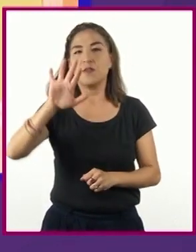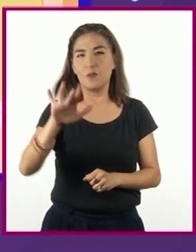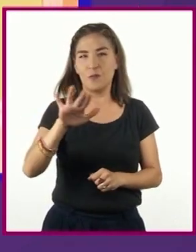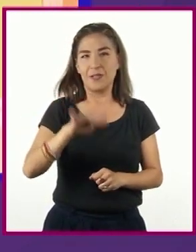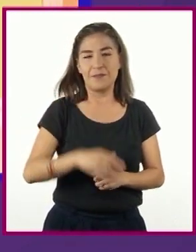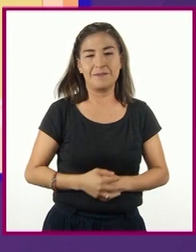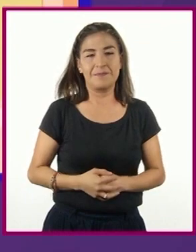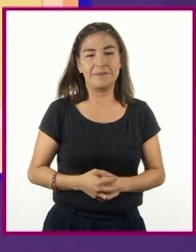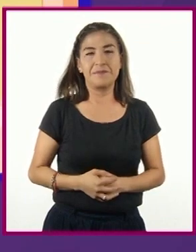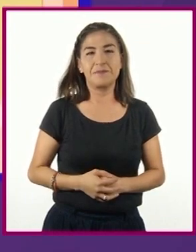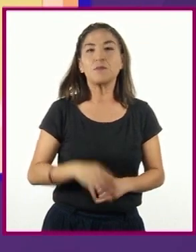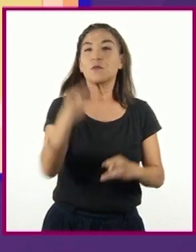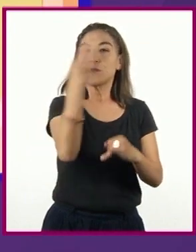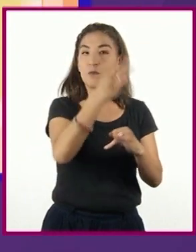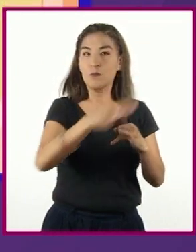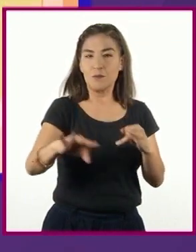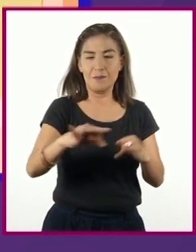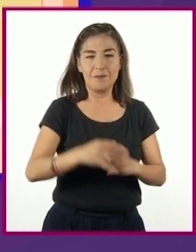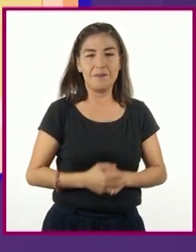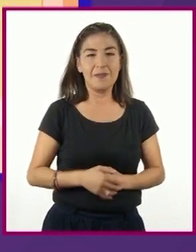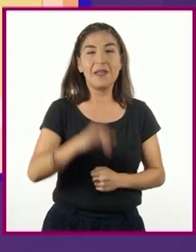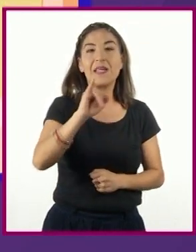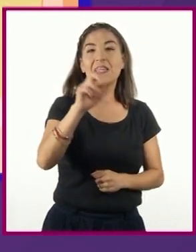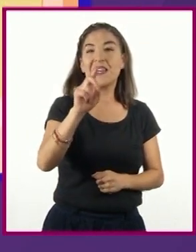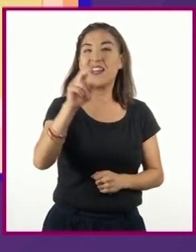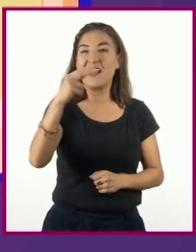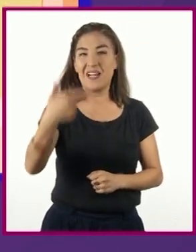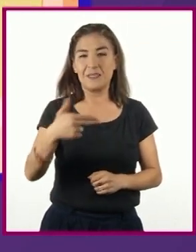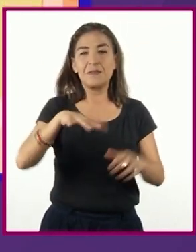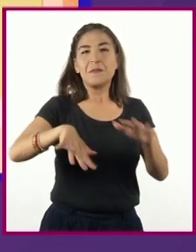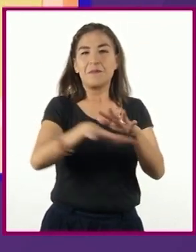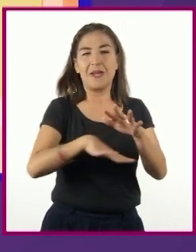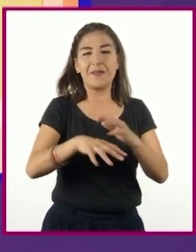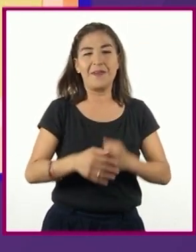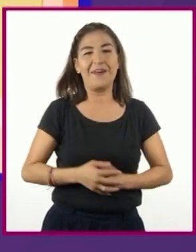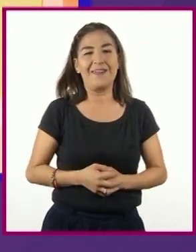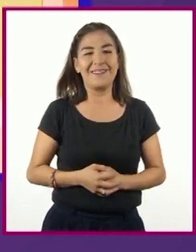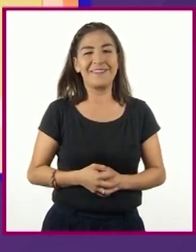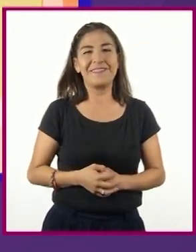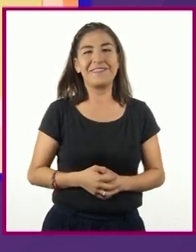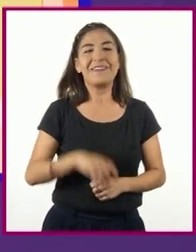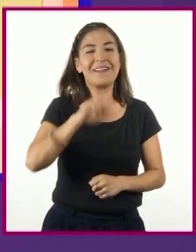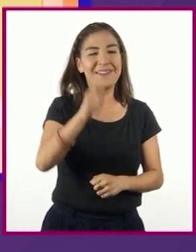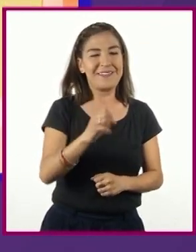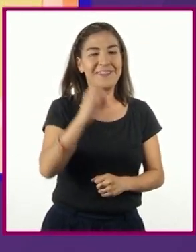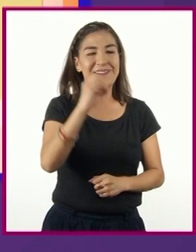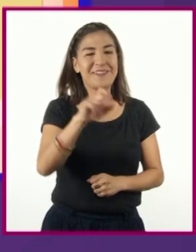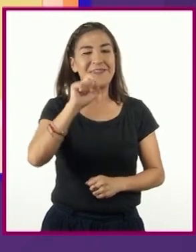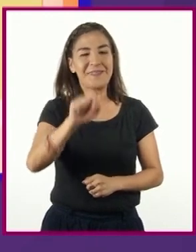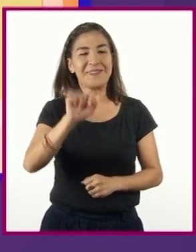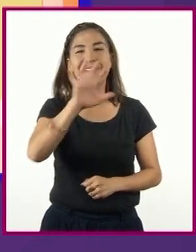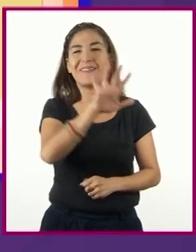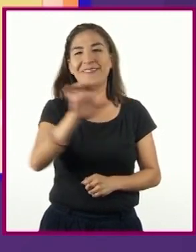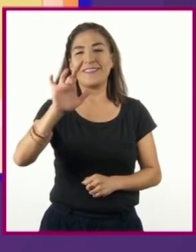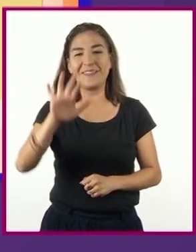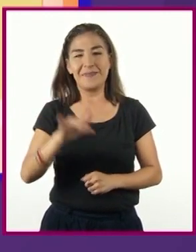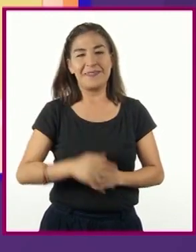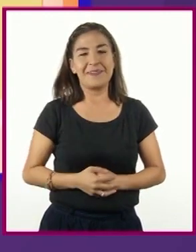0.550. Y finalmente el IDH bajo, con valores inferiores a